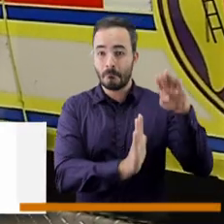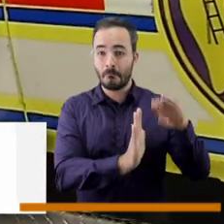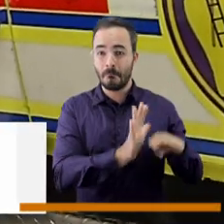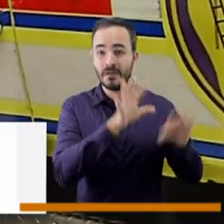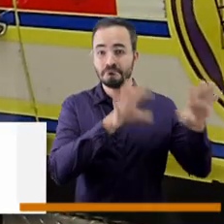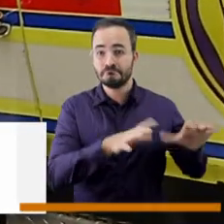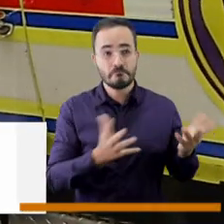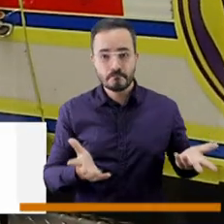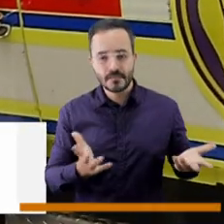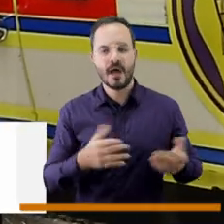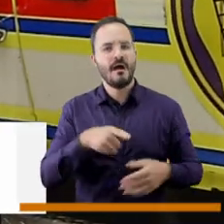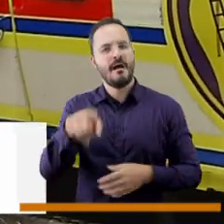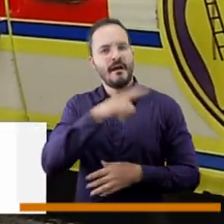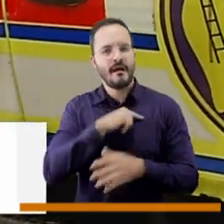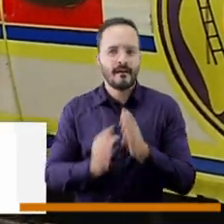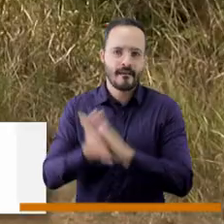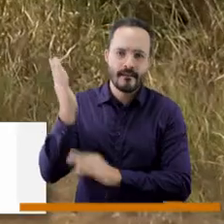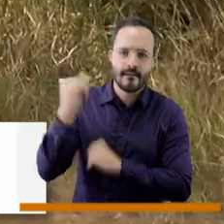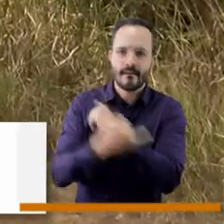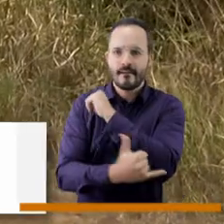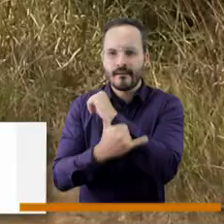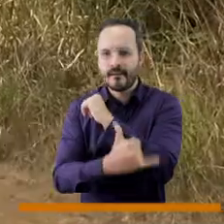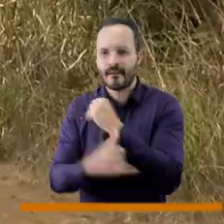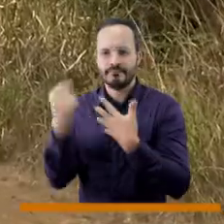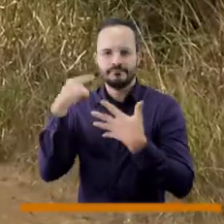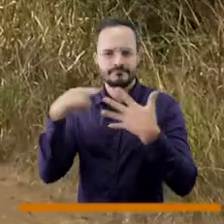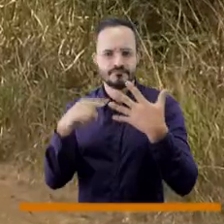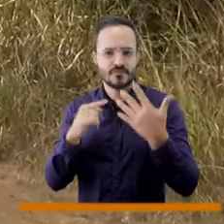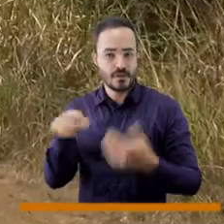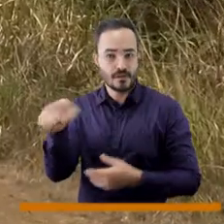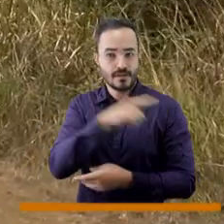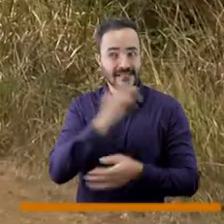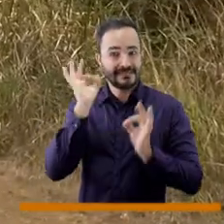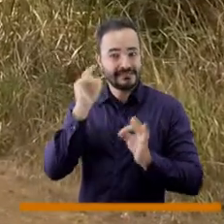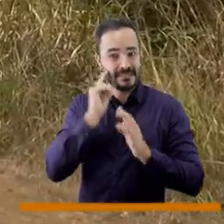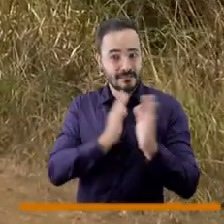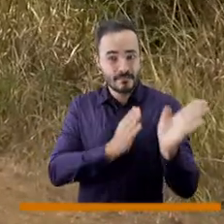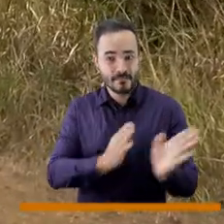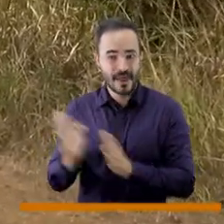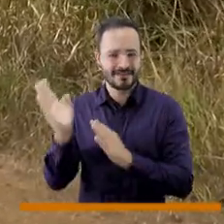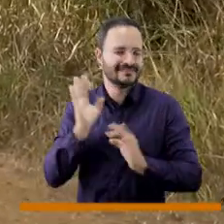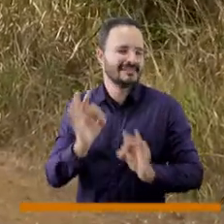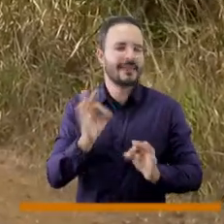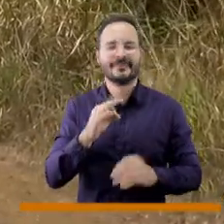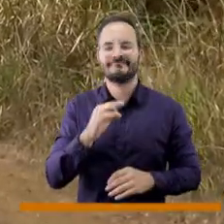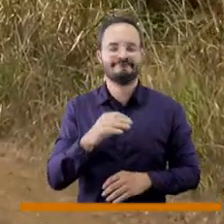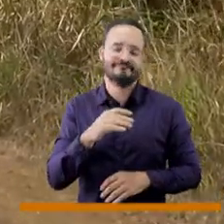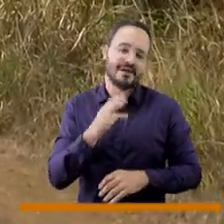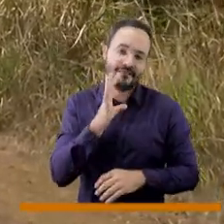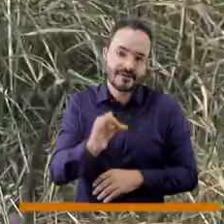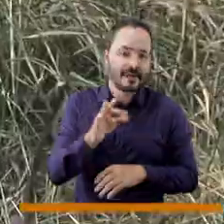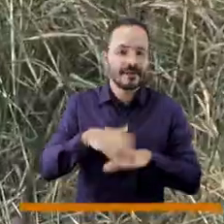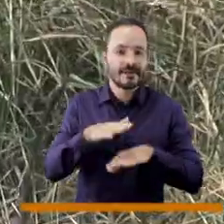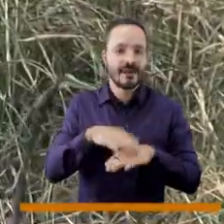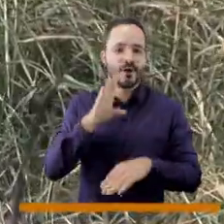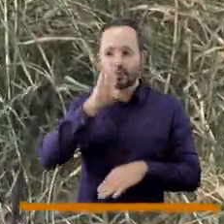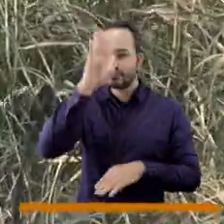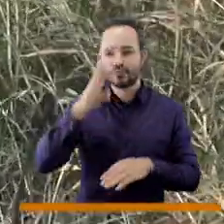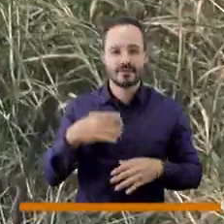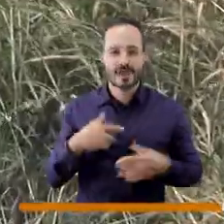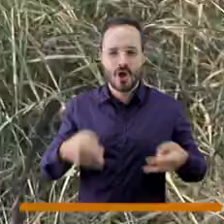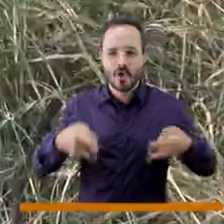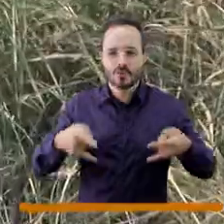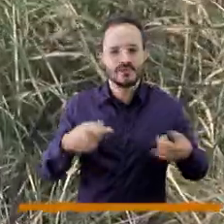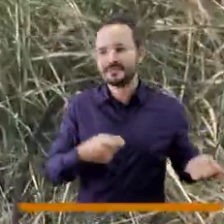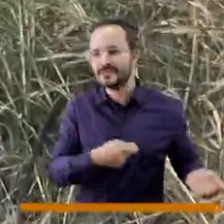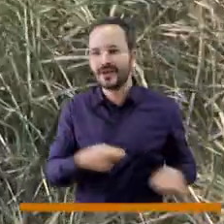a hacer calor, vamos a hacer estas actividades, vamos a hacer esos paseos y tal vez generaremos el típico paseo de olla, donde